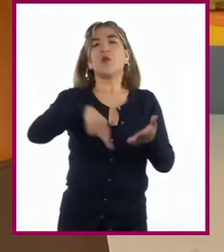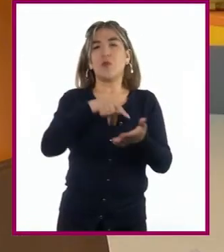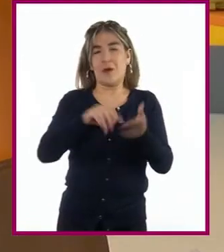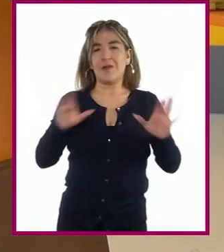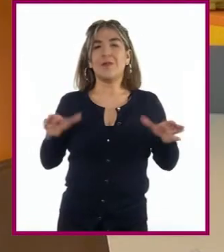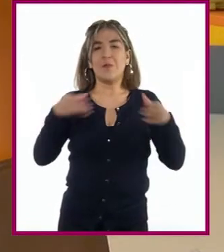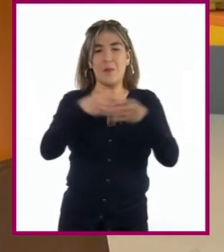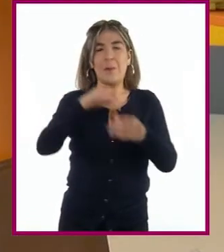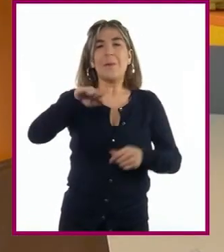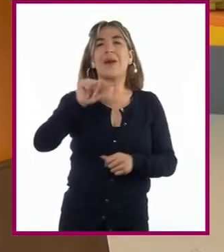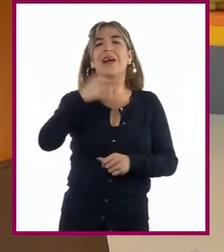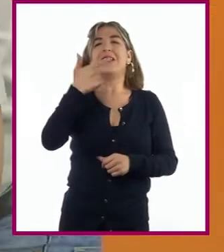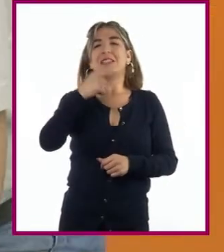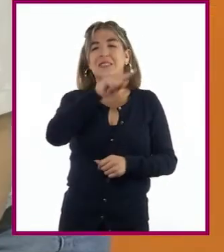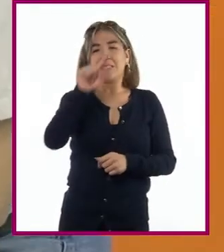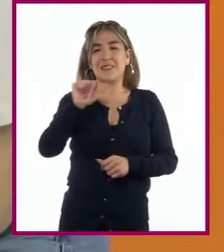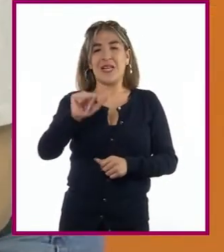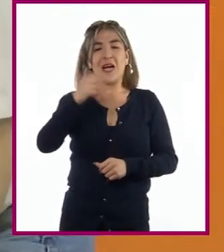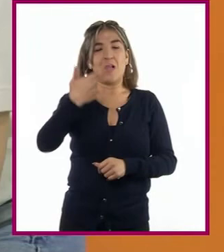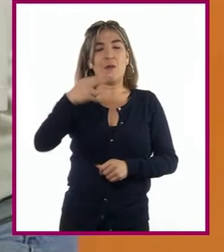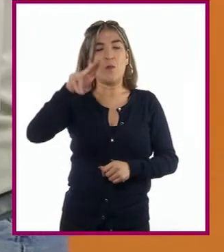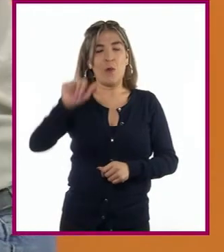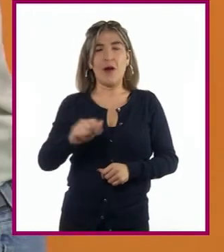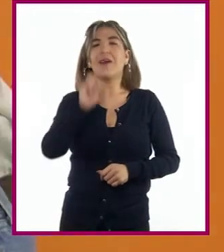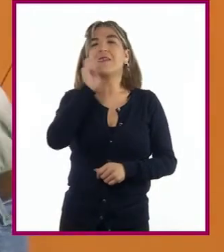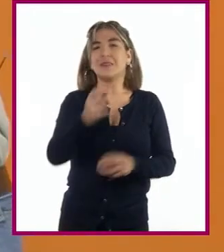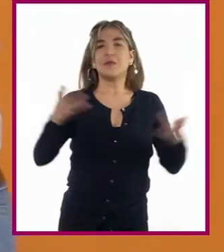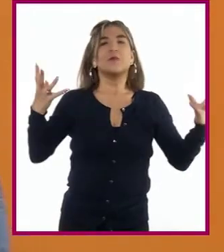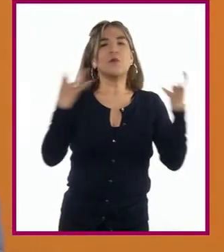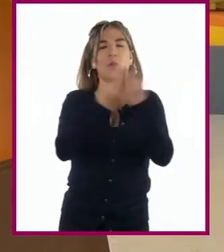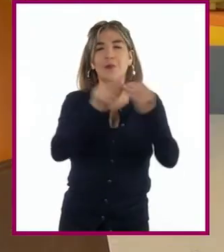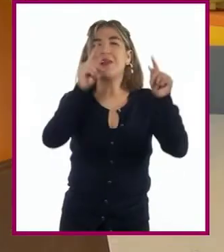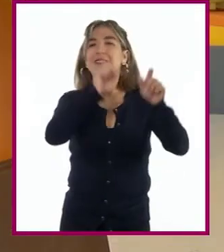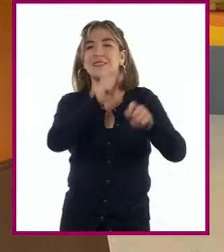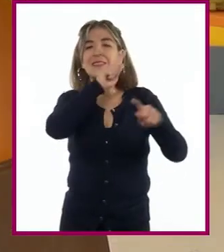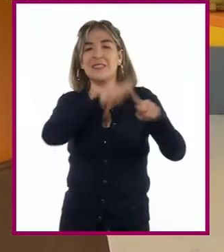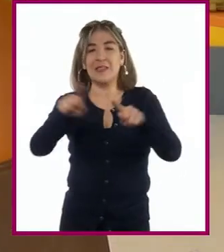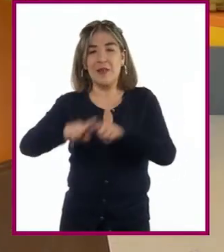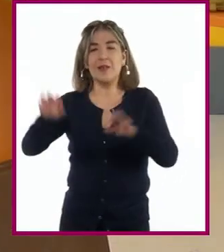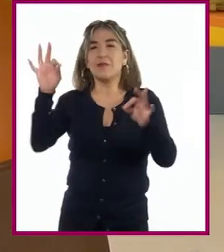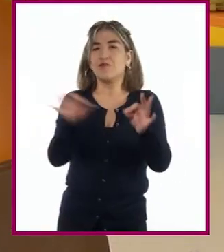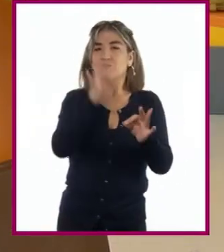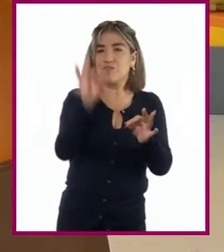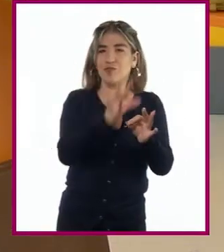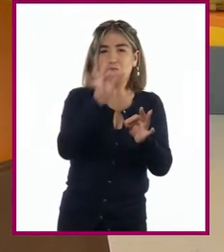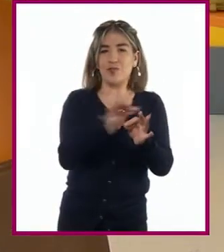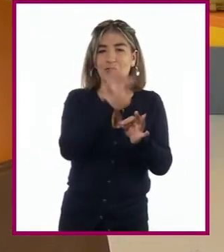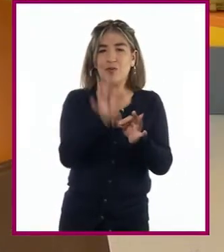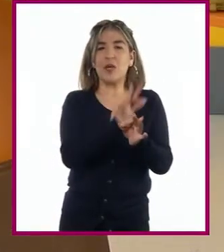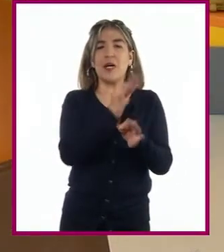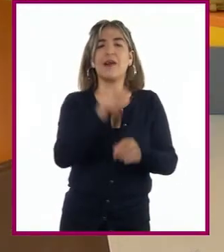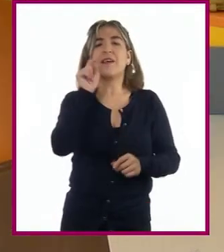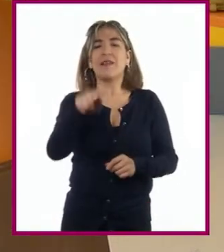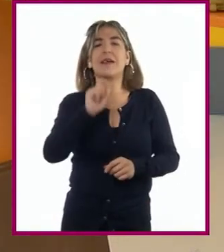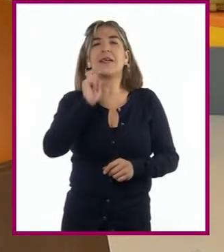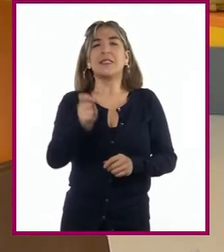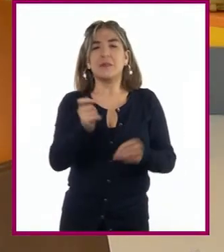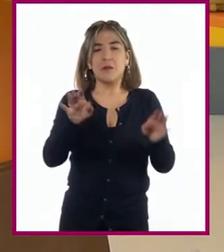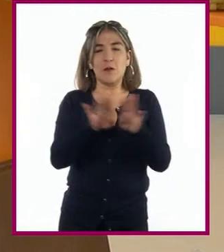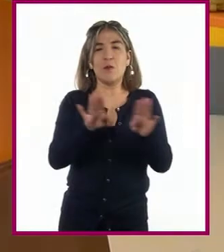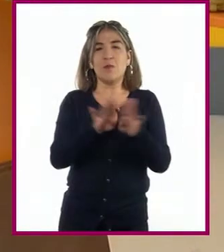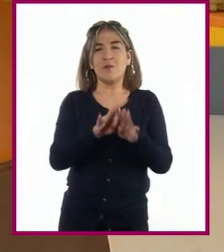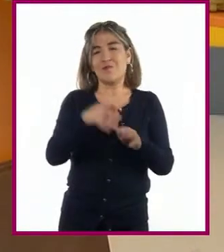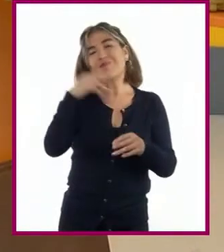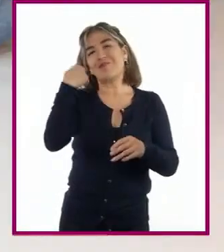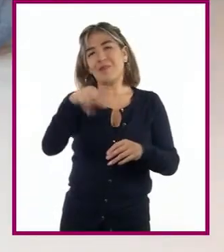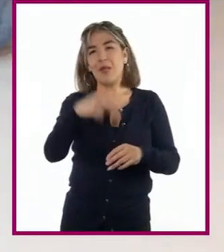mazahua, donde también están implícitos los diferentes bordados. En esta comunidad hacen bordado de punto de